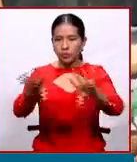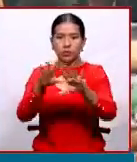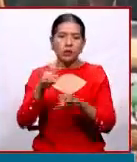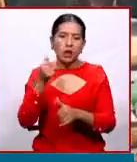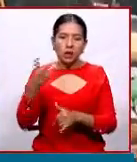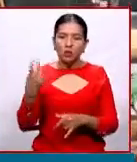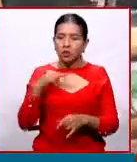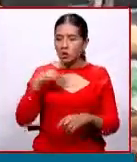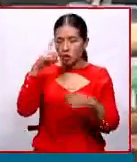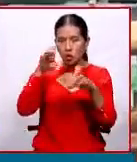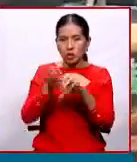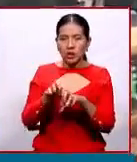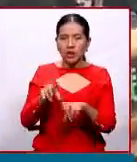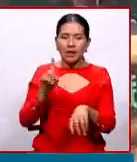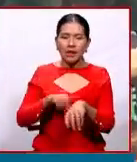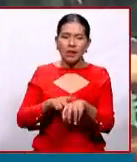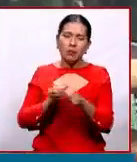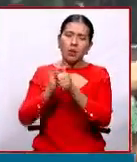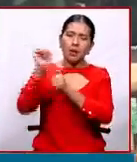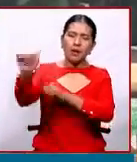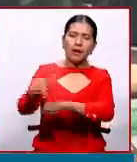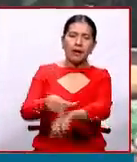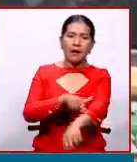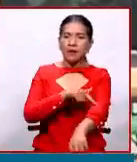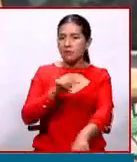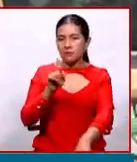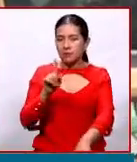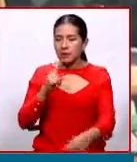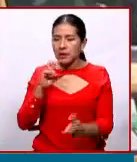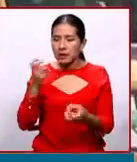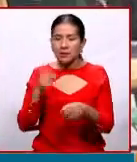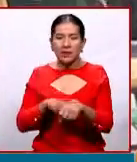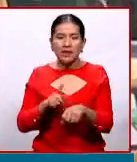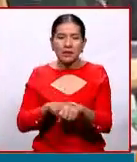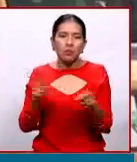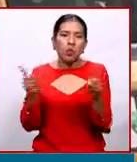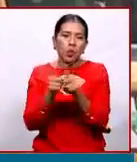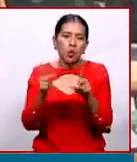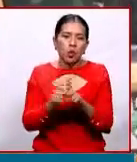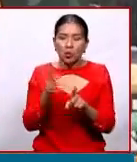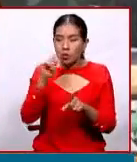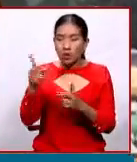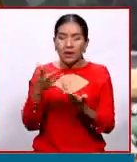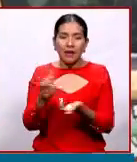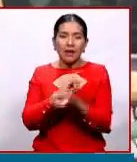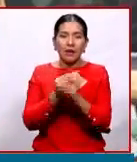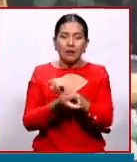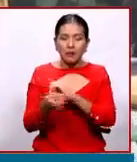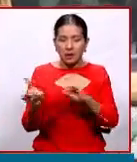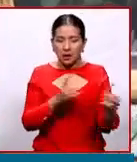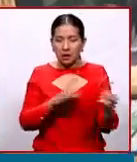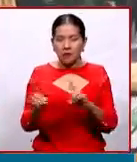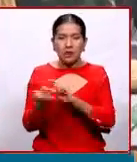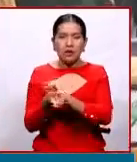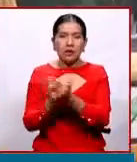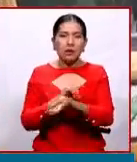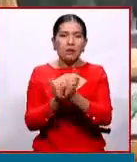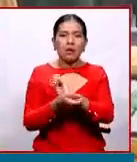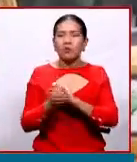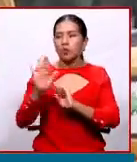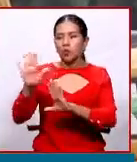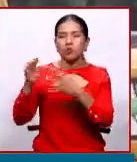no van a ser de largo plazo, porque la dinamización del mercado brasilero es bastante importante